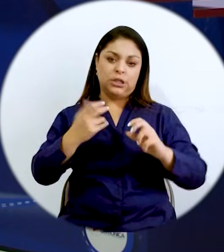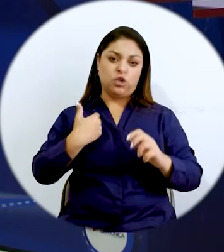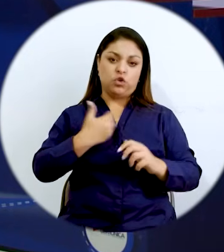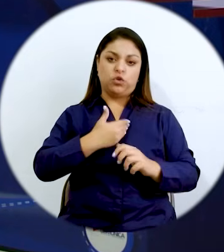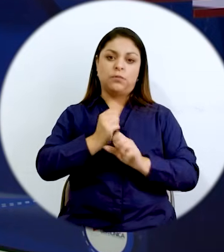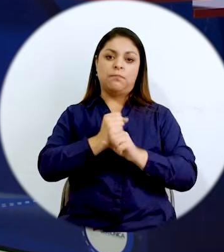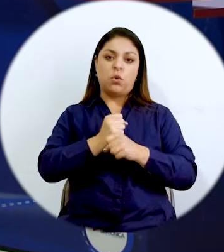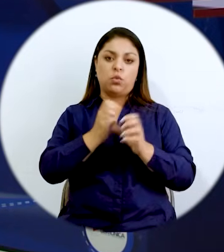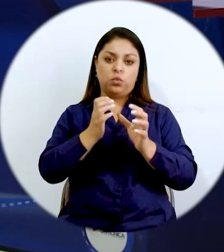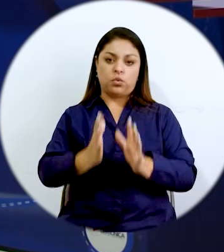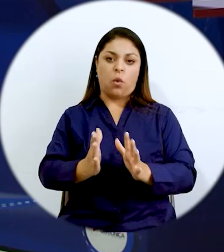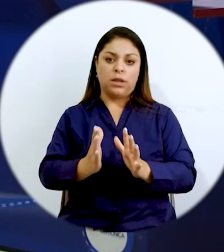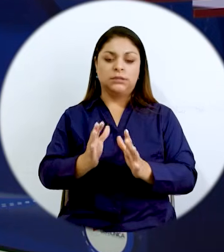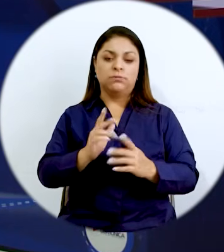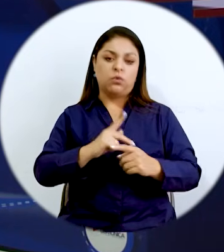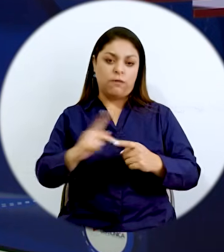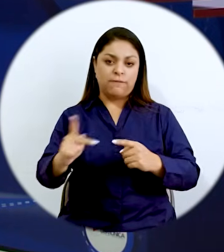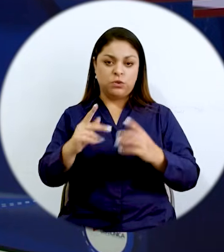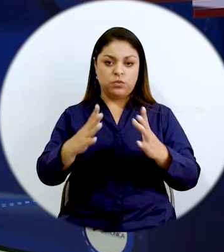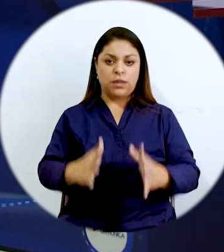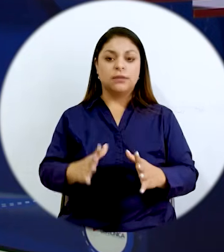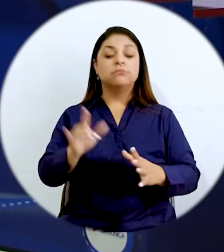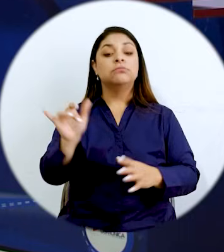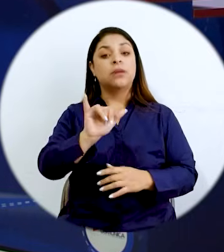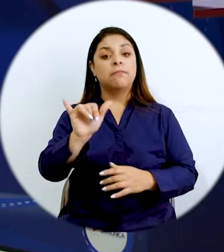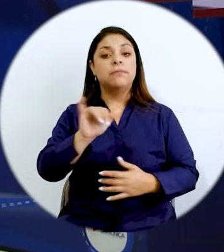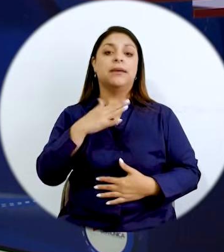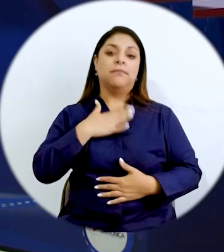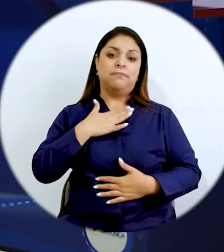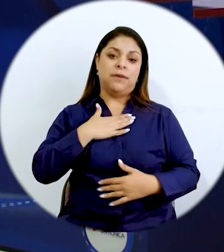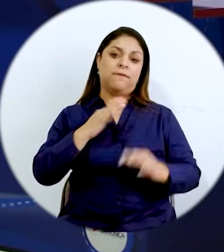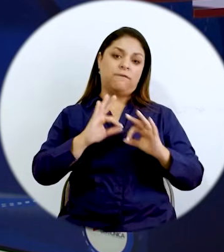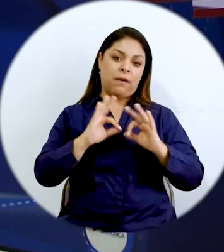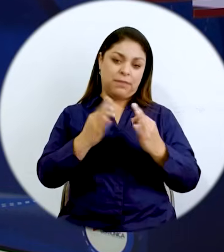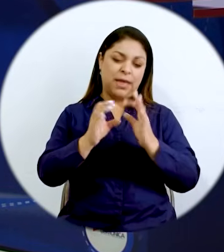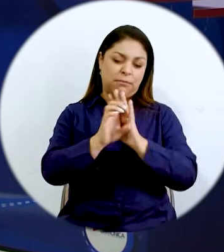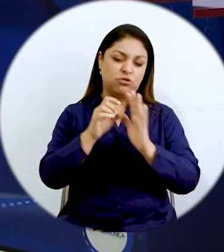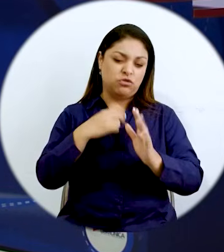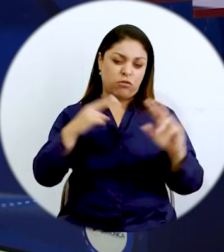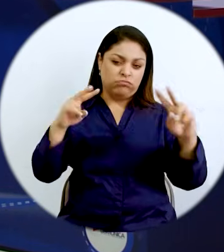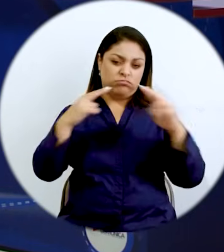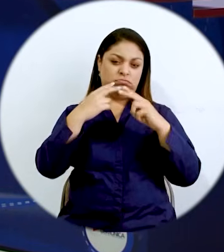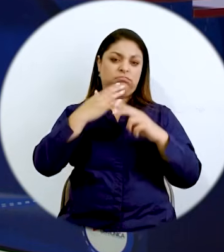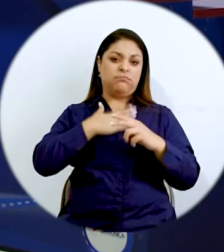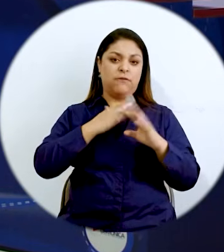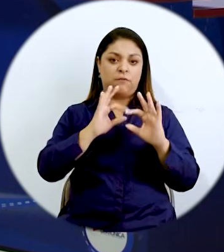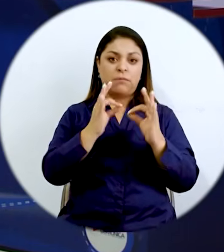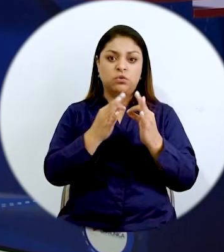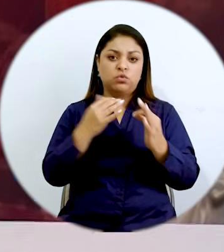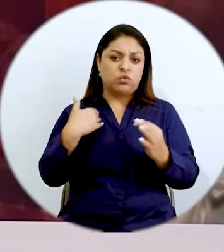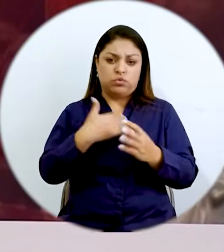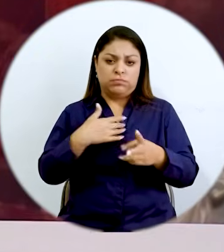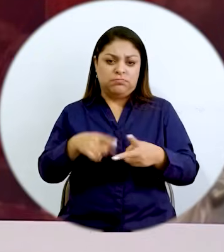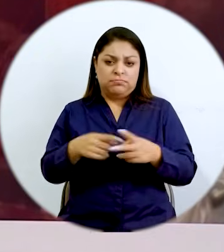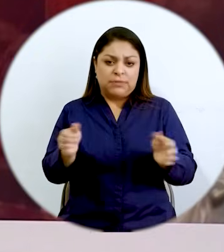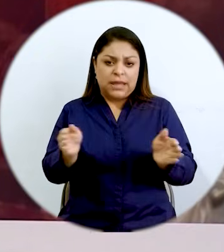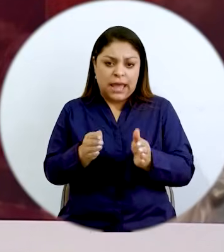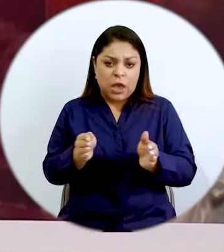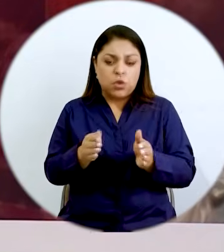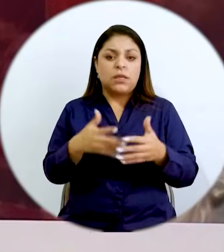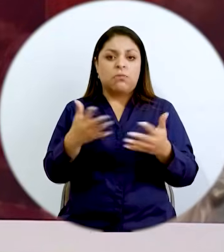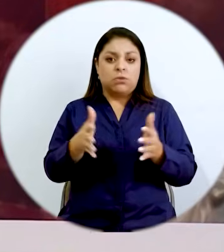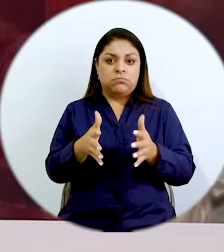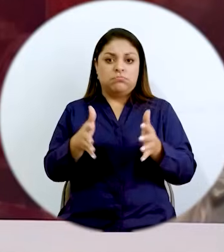productores, sino una evolución muy importante. Yo lo veo en la propia familia mía, en la finca familiar, que empezó como pequeño productor,